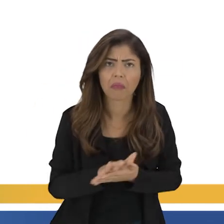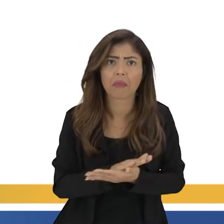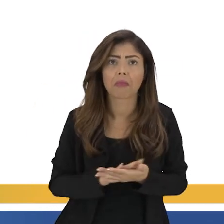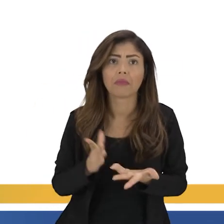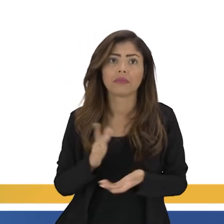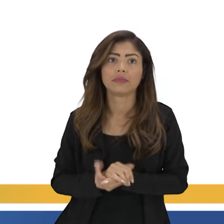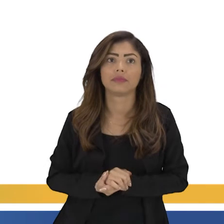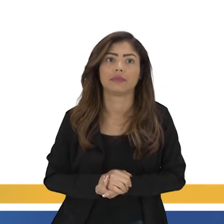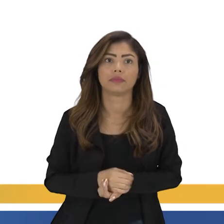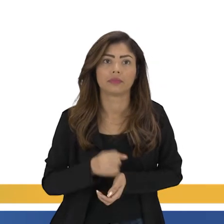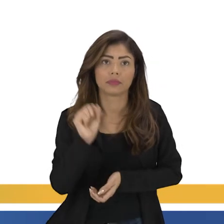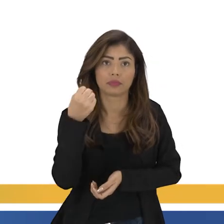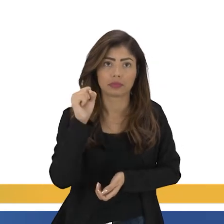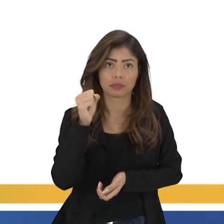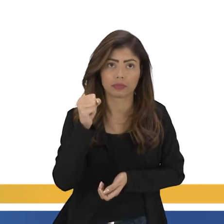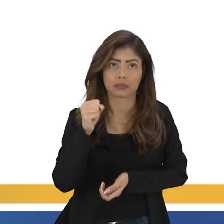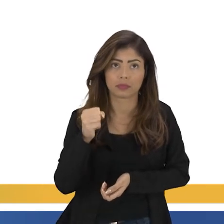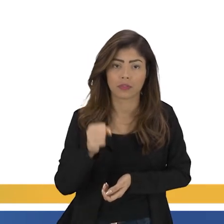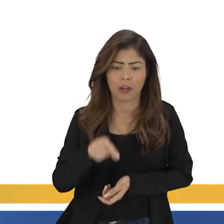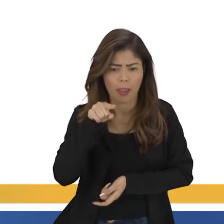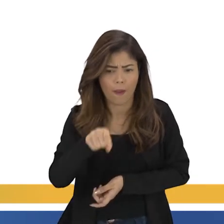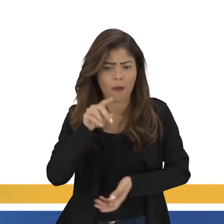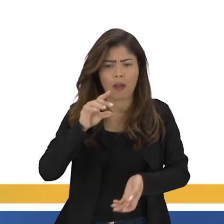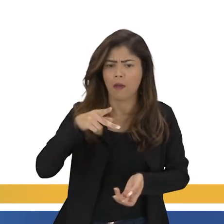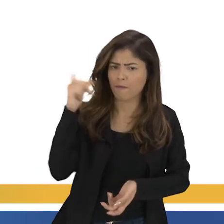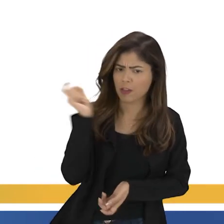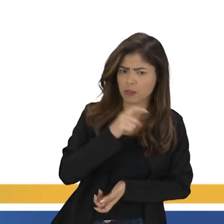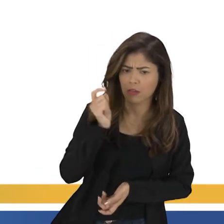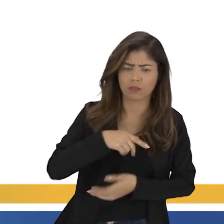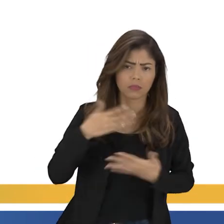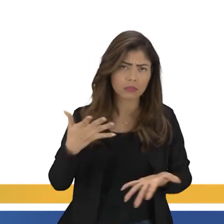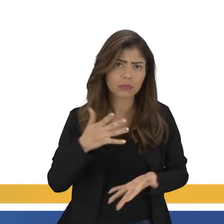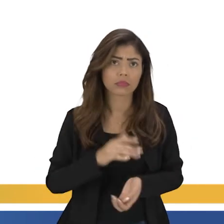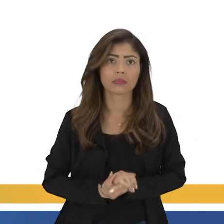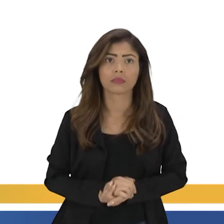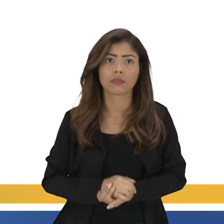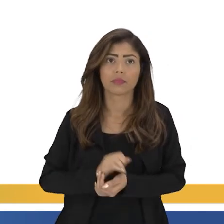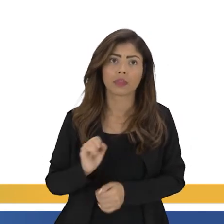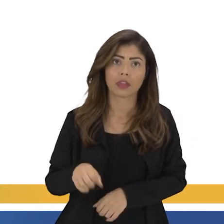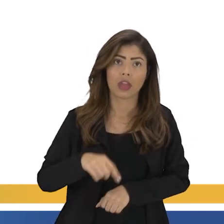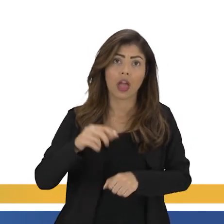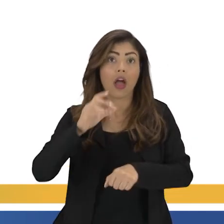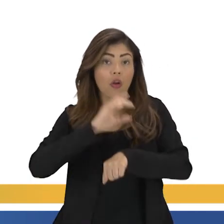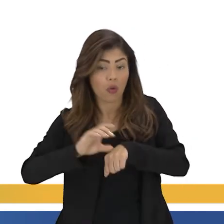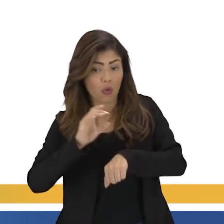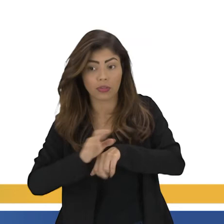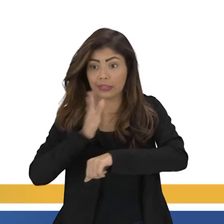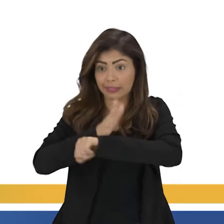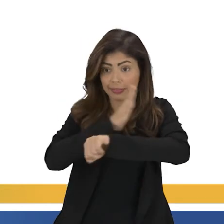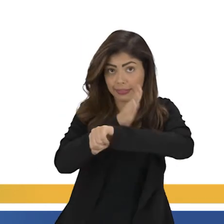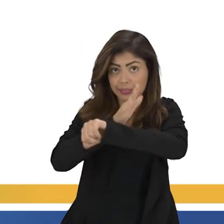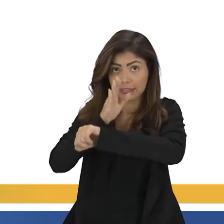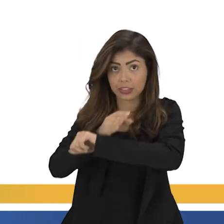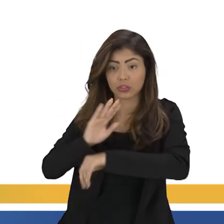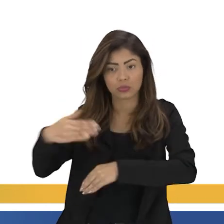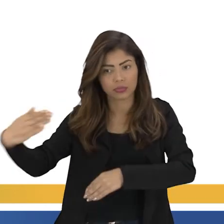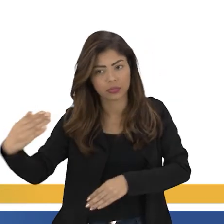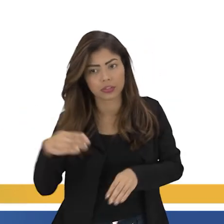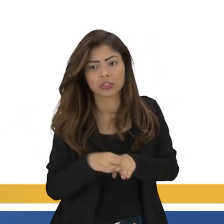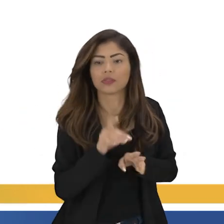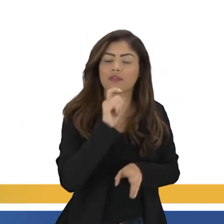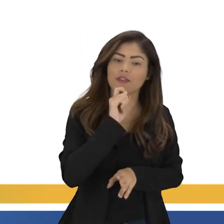8. Esas son puras mentiras. Y 9. Harán cursos intensivos durante el